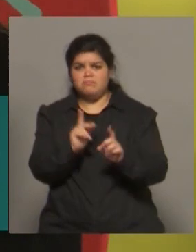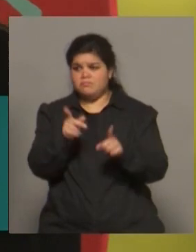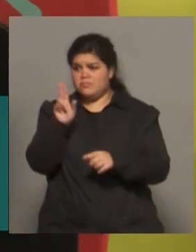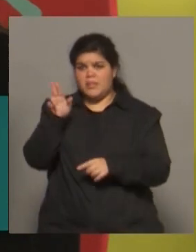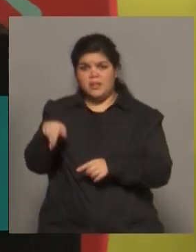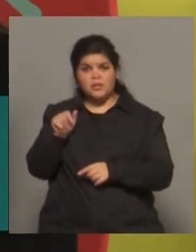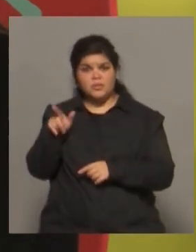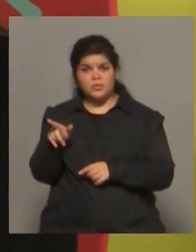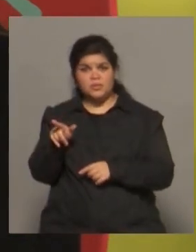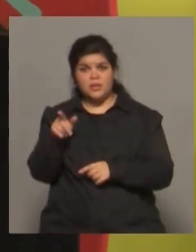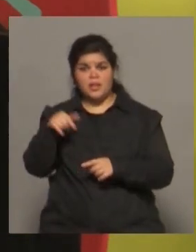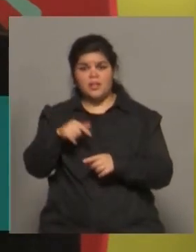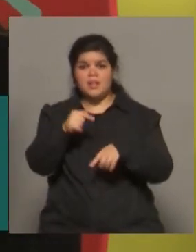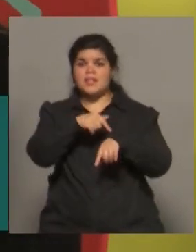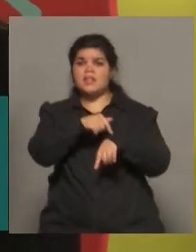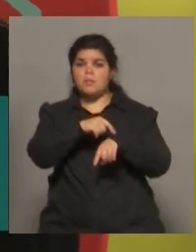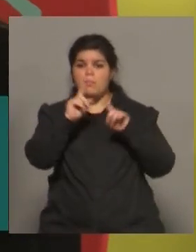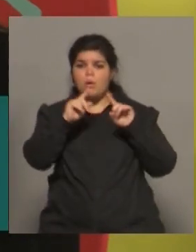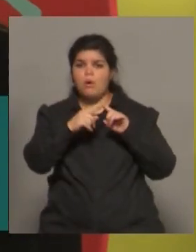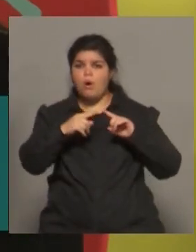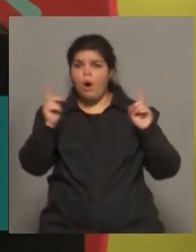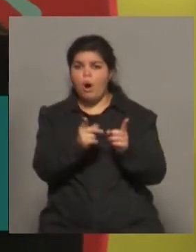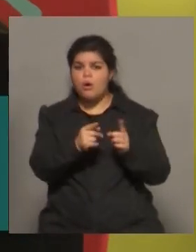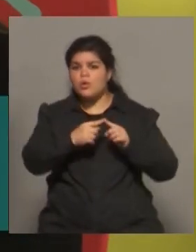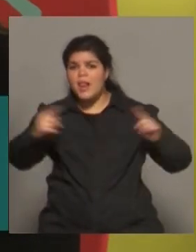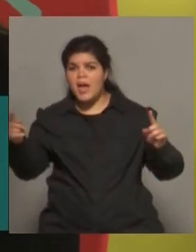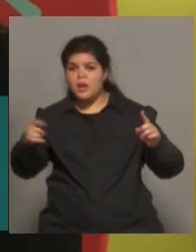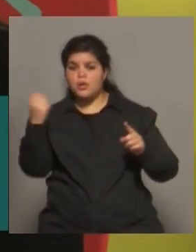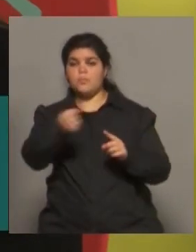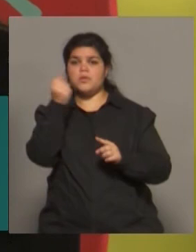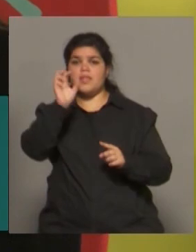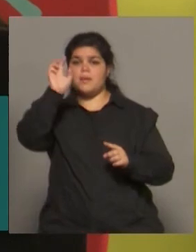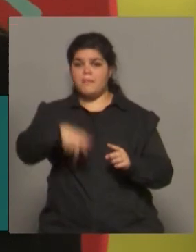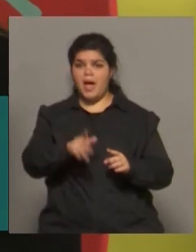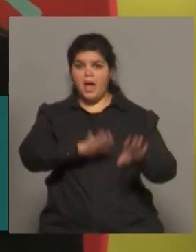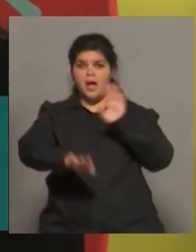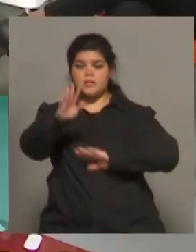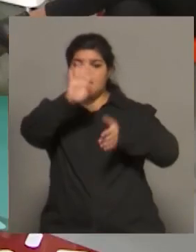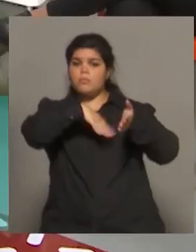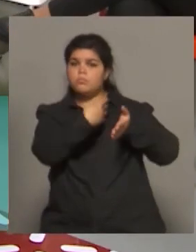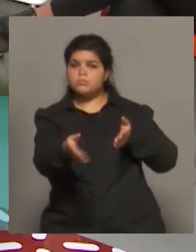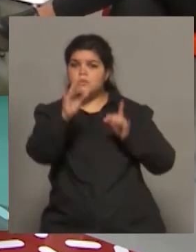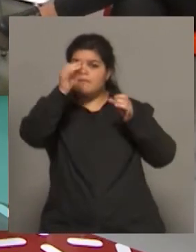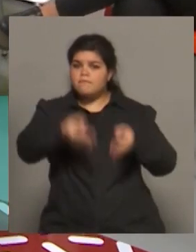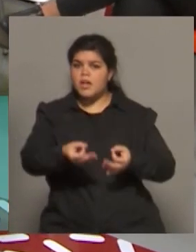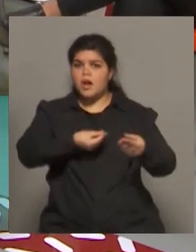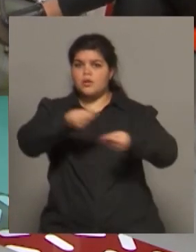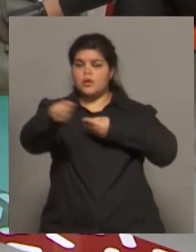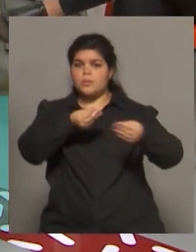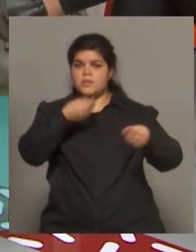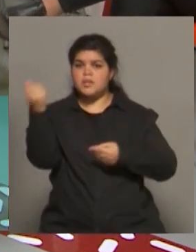dice él del largo plazo y el corto plazo. Poder establecer políticas, una agenda de política comercial es